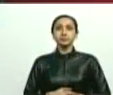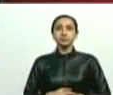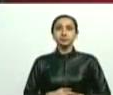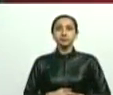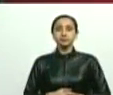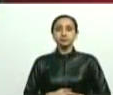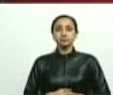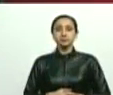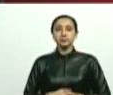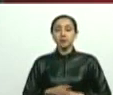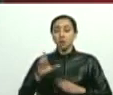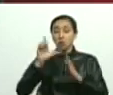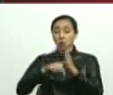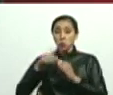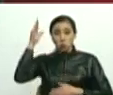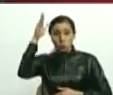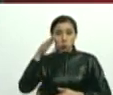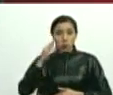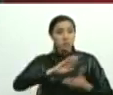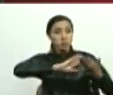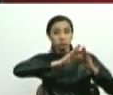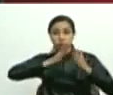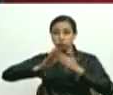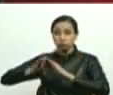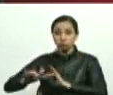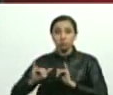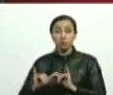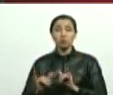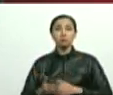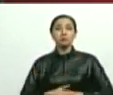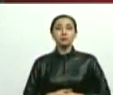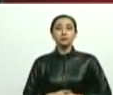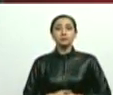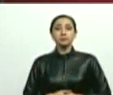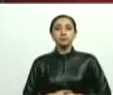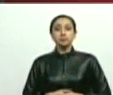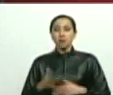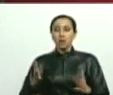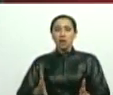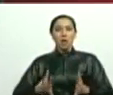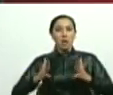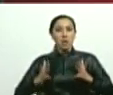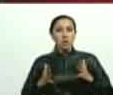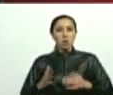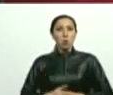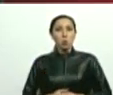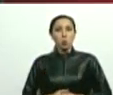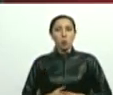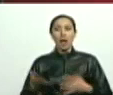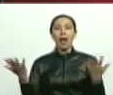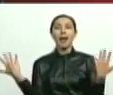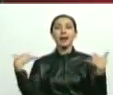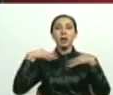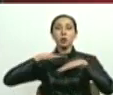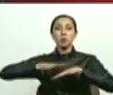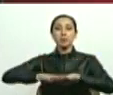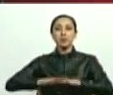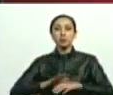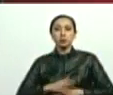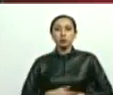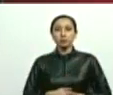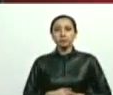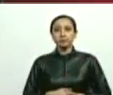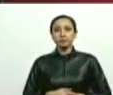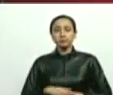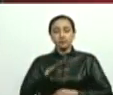Y luego la conciencia colectiva, que se logra en la combinación de la